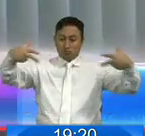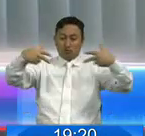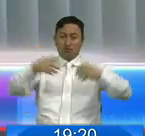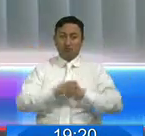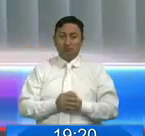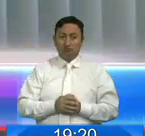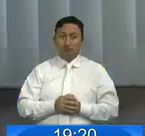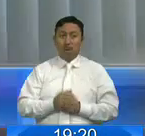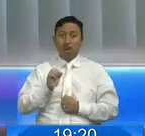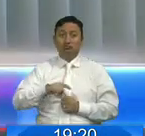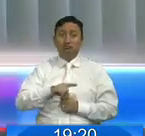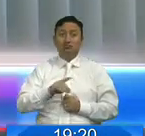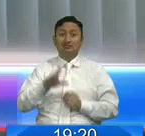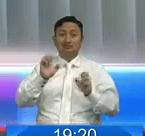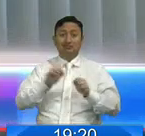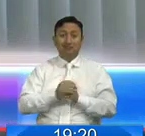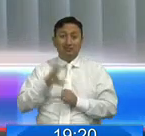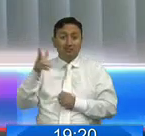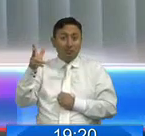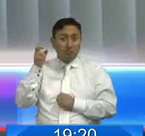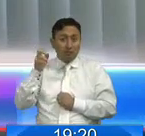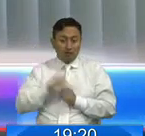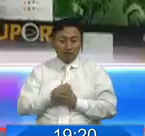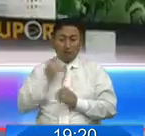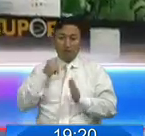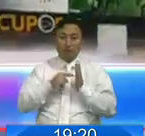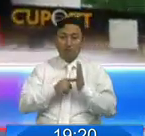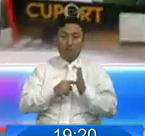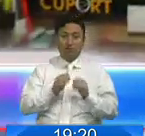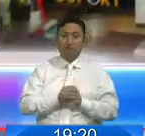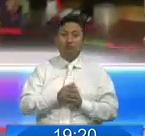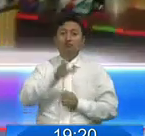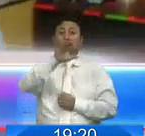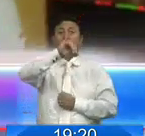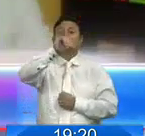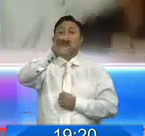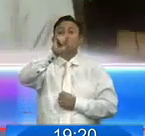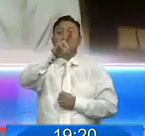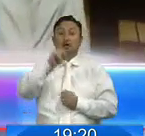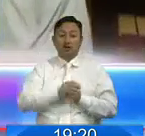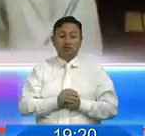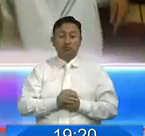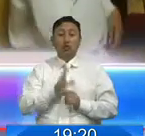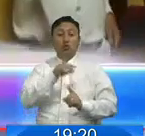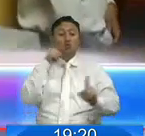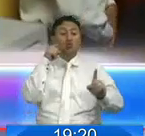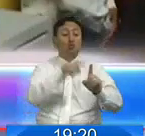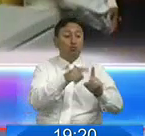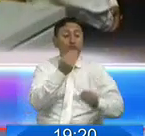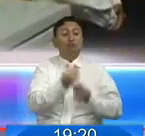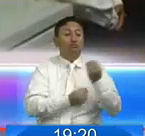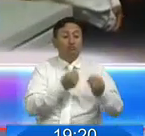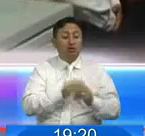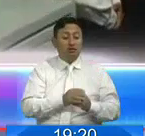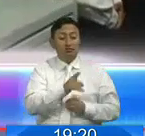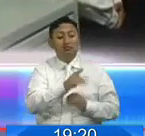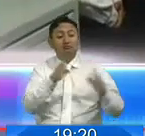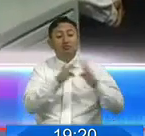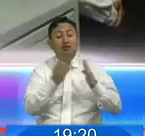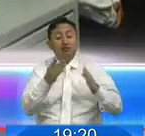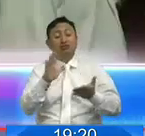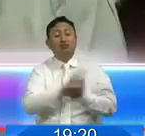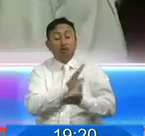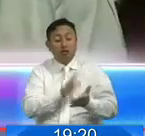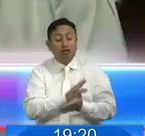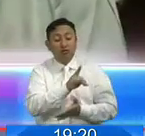que también tengan parlantes. Y vamos a decirle, por ejemplo, Jorge Villacreces, ¿usted qué hace merodeando el